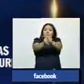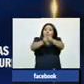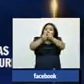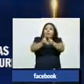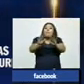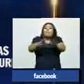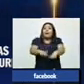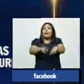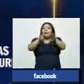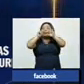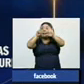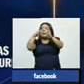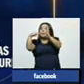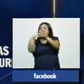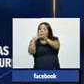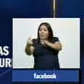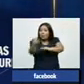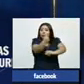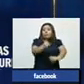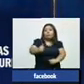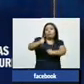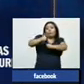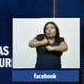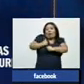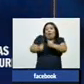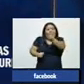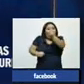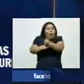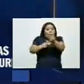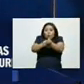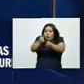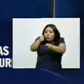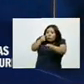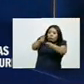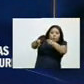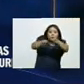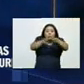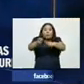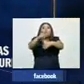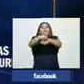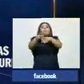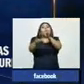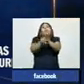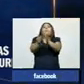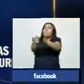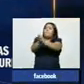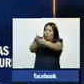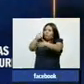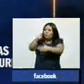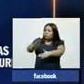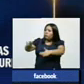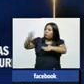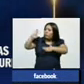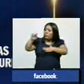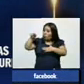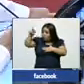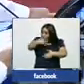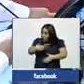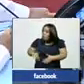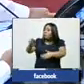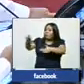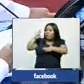,300 militares que participan en tareas de seguridad. Los diputados pidieron compromiso del Ejecutivo.